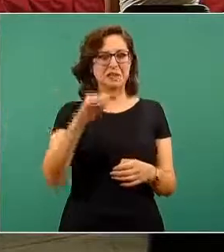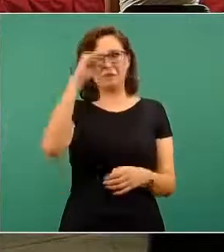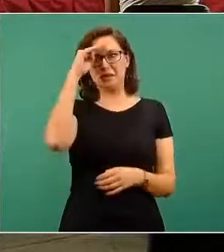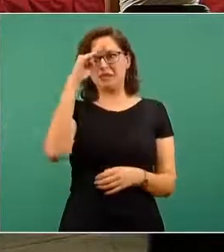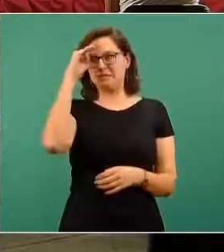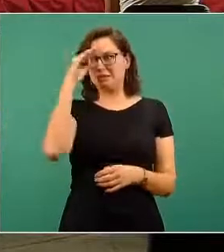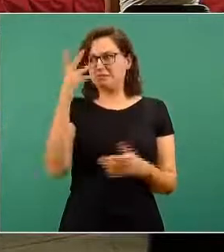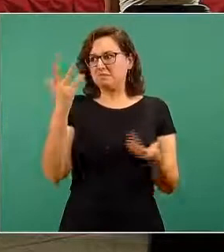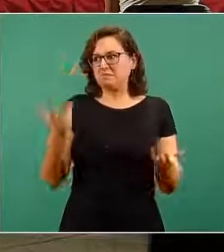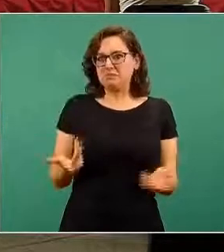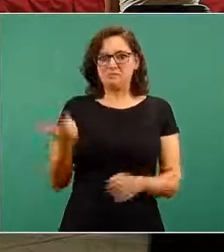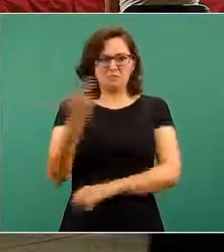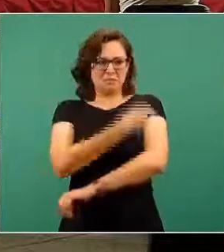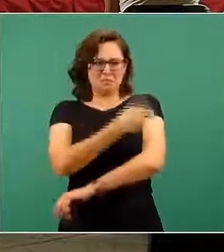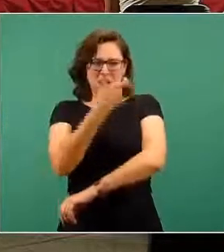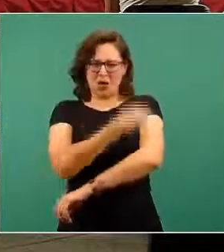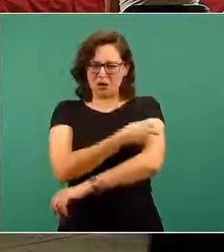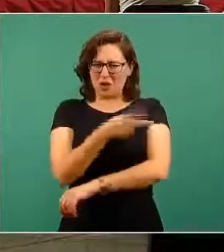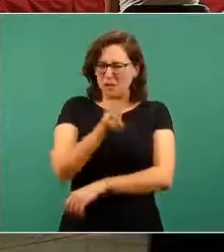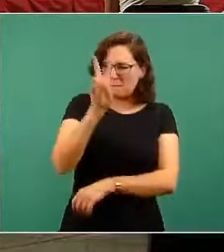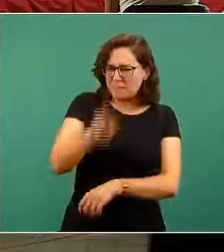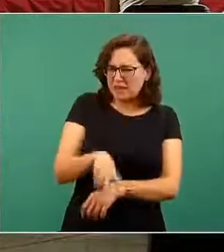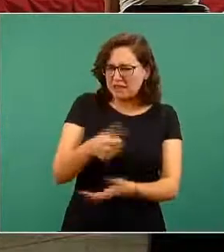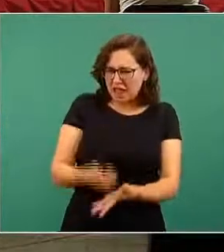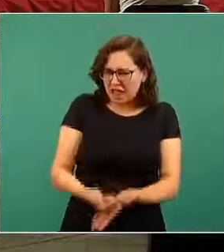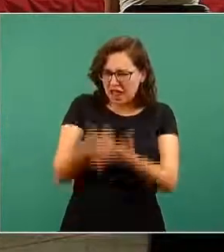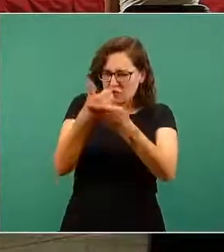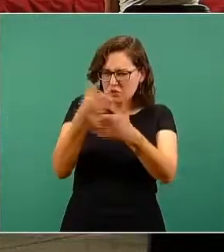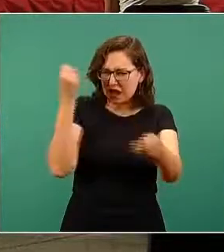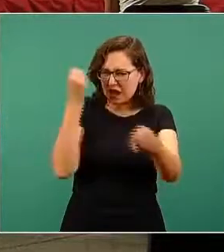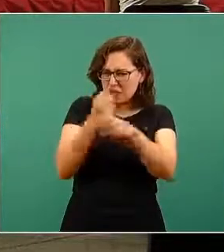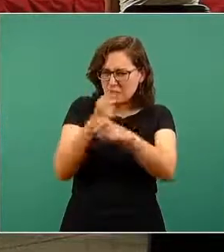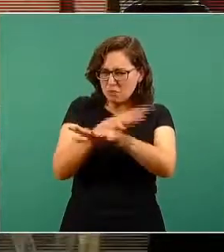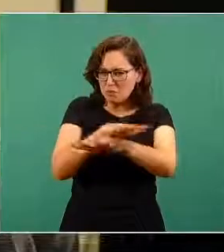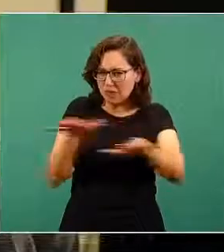la vacuna está teniendo un impacto en la disminución de la gravedad.